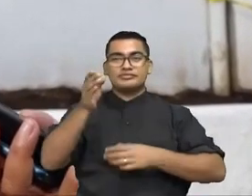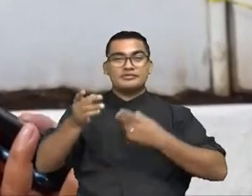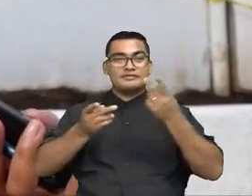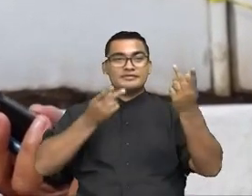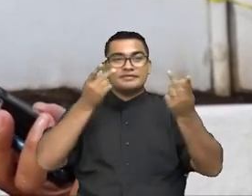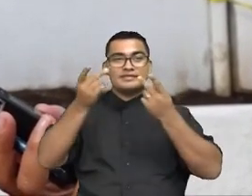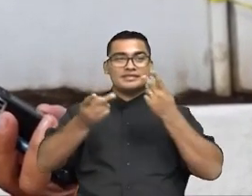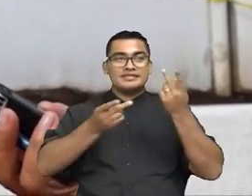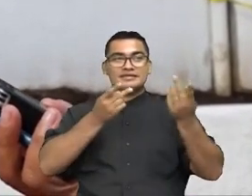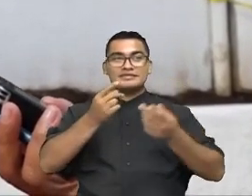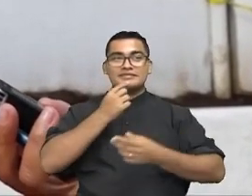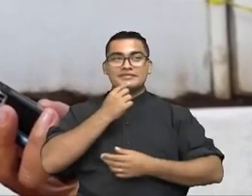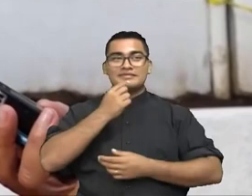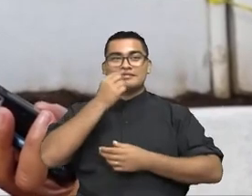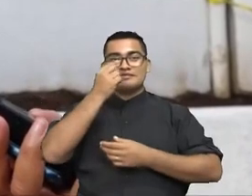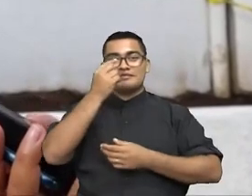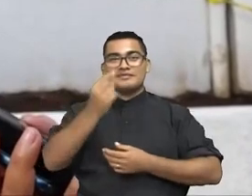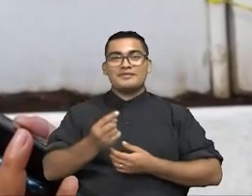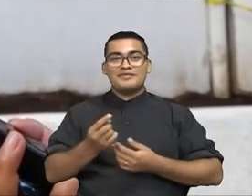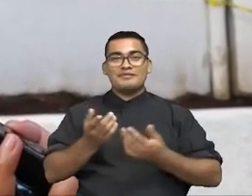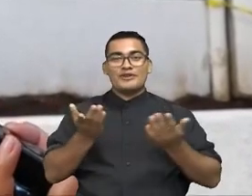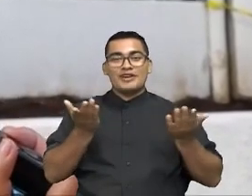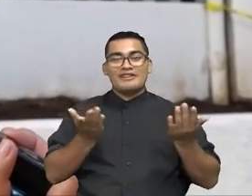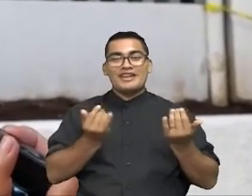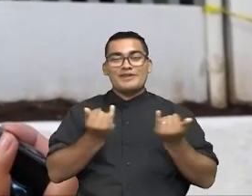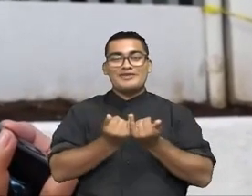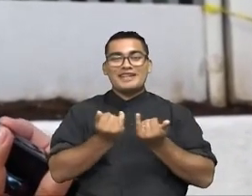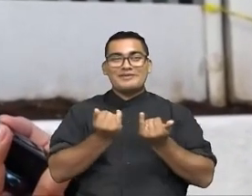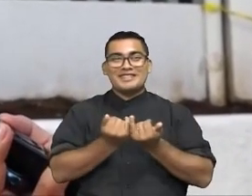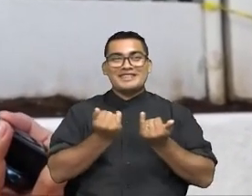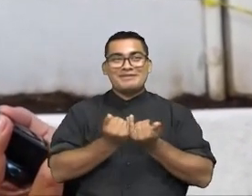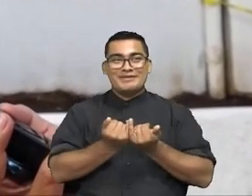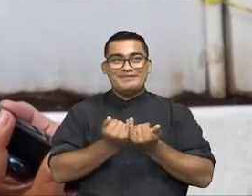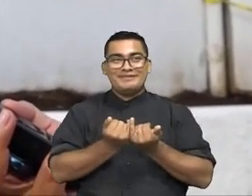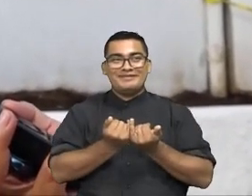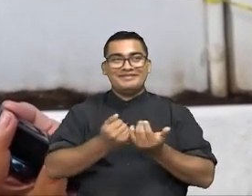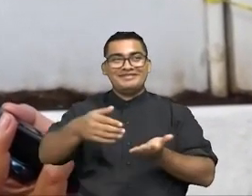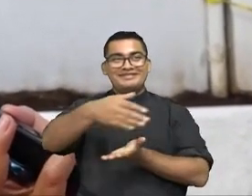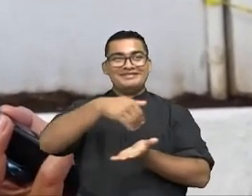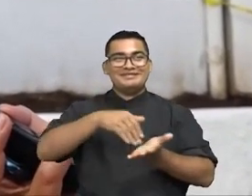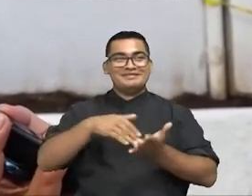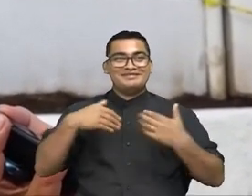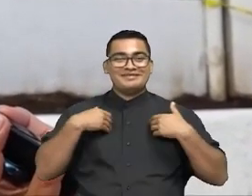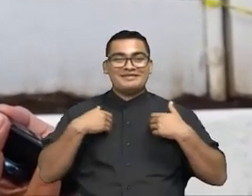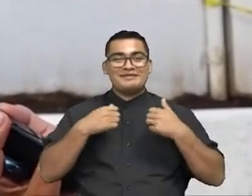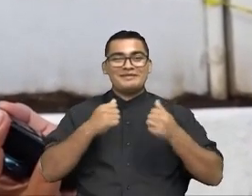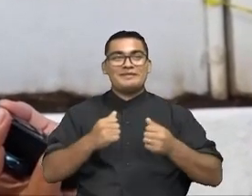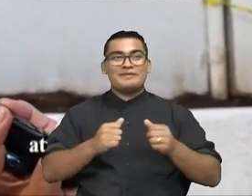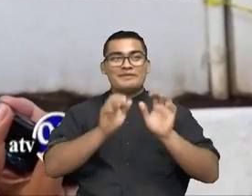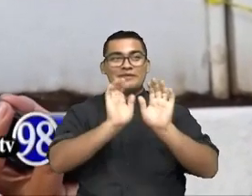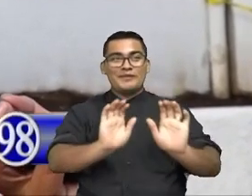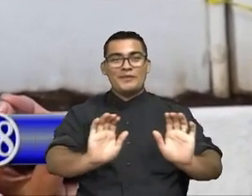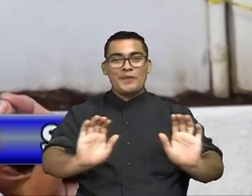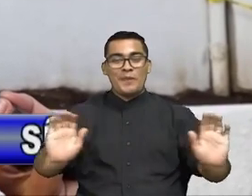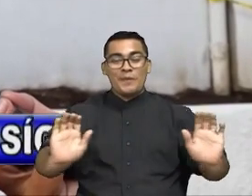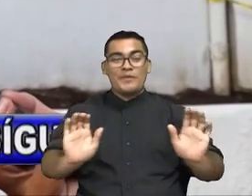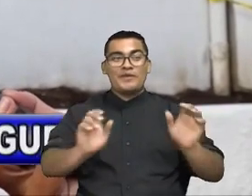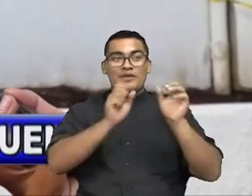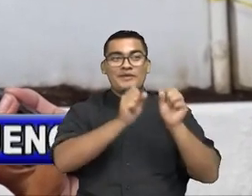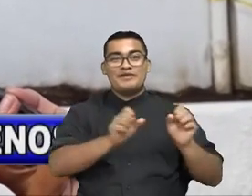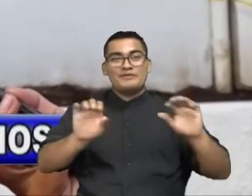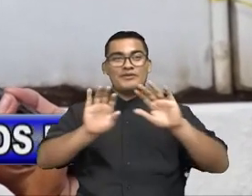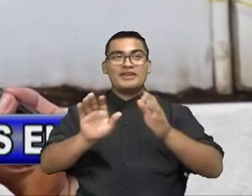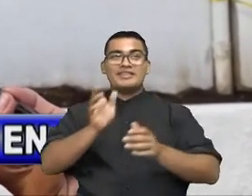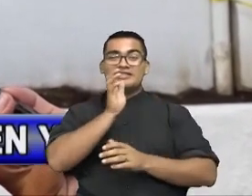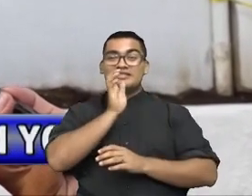de la cual se van implementando los diferentes programas de salud priorizados para la niñez, nuestras mujeres y sobre todo